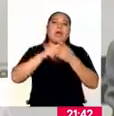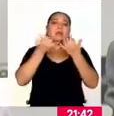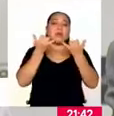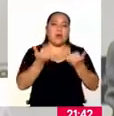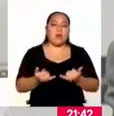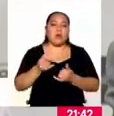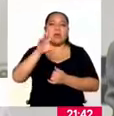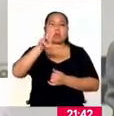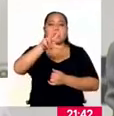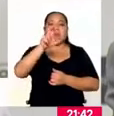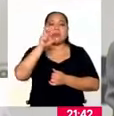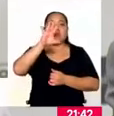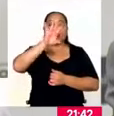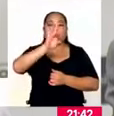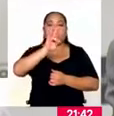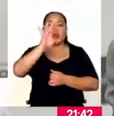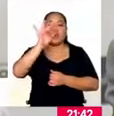378 detenidos,